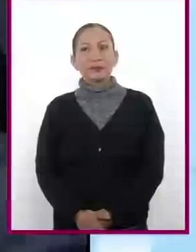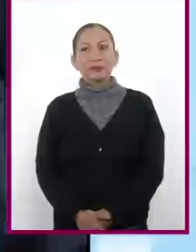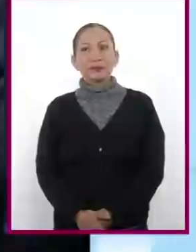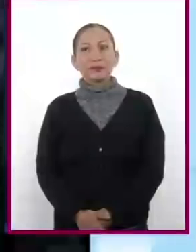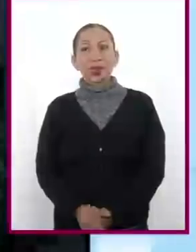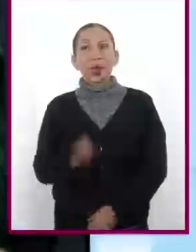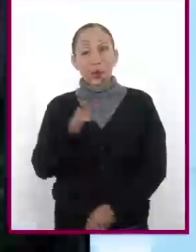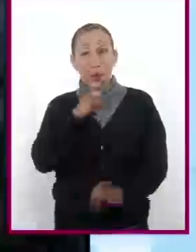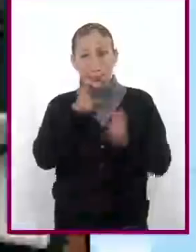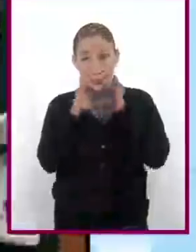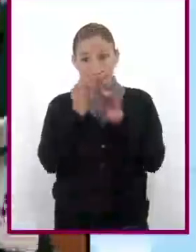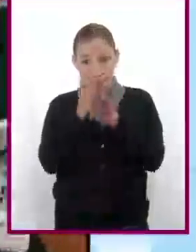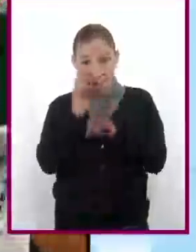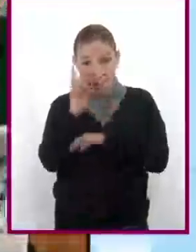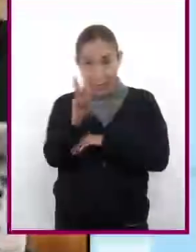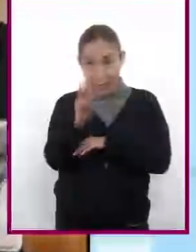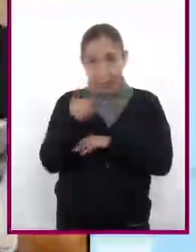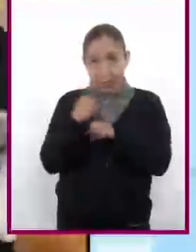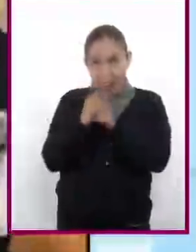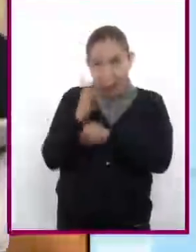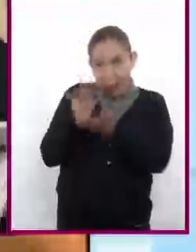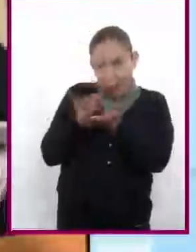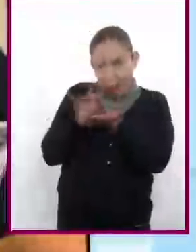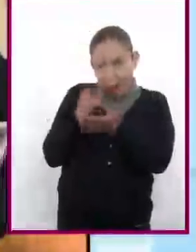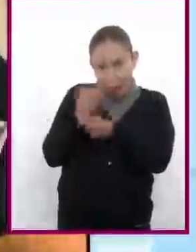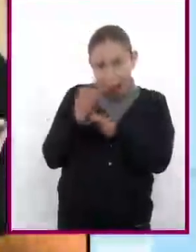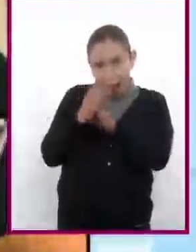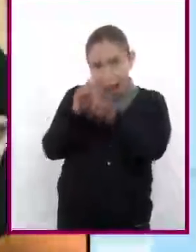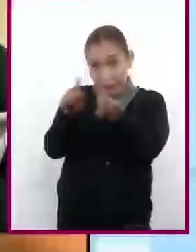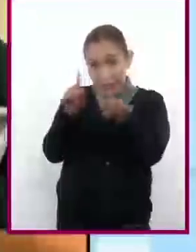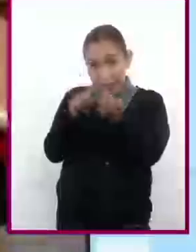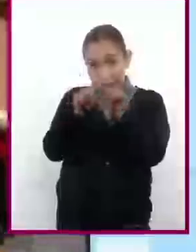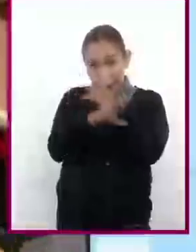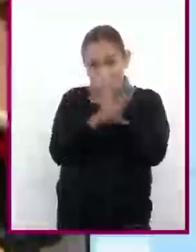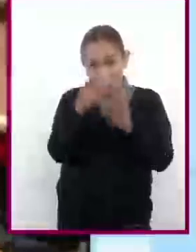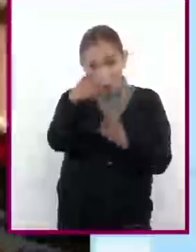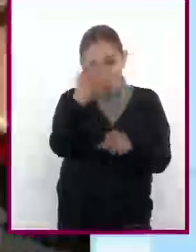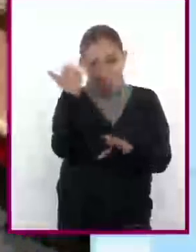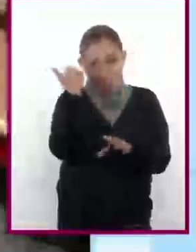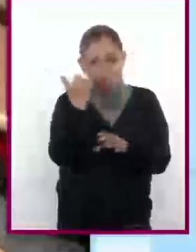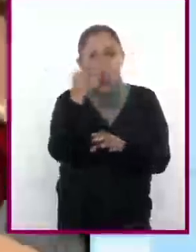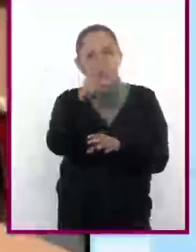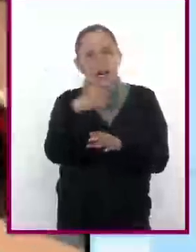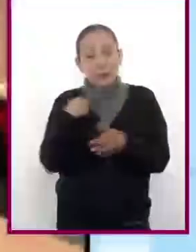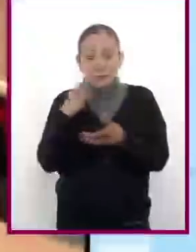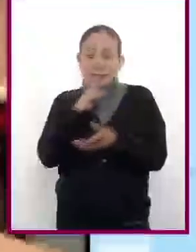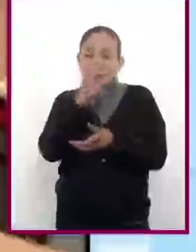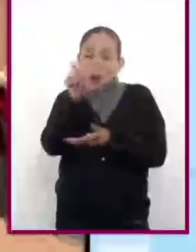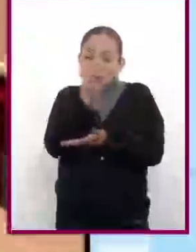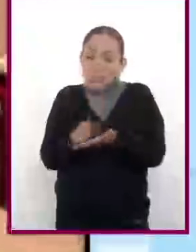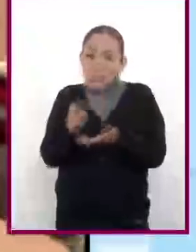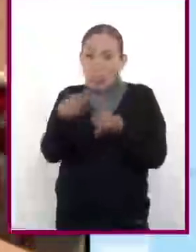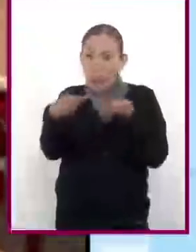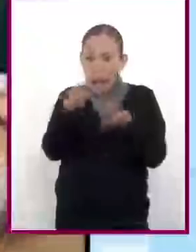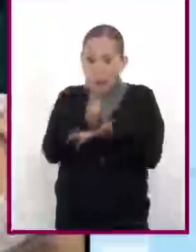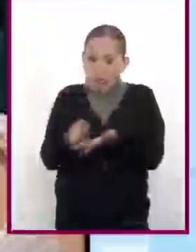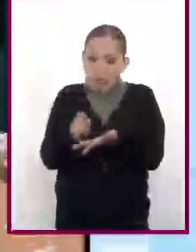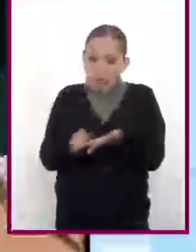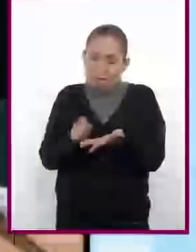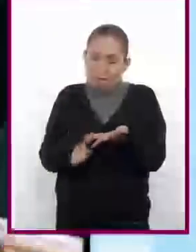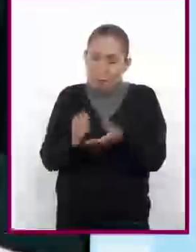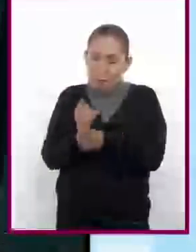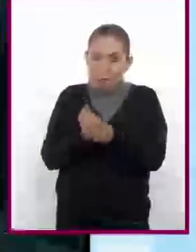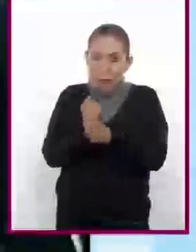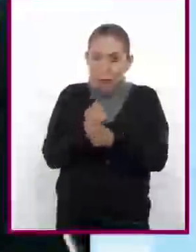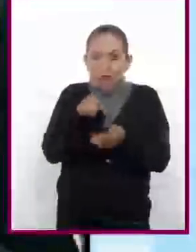A partir de la entrevista anterior y con la información que obtuvimos de diversas fuentes, elaboraremos un reporte de investigación.